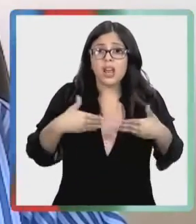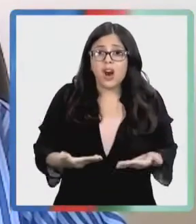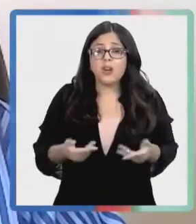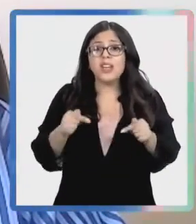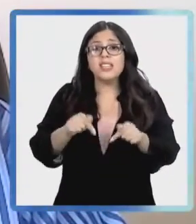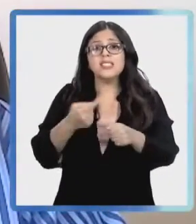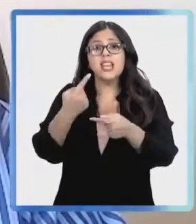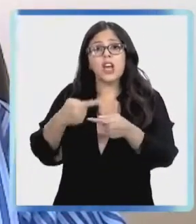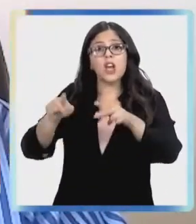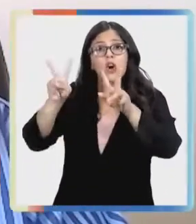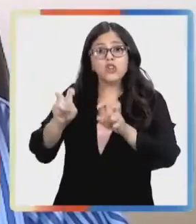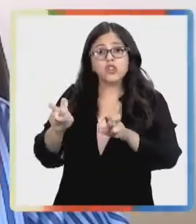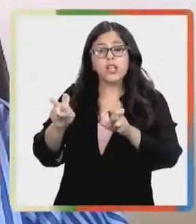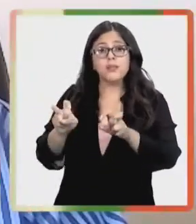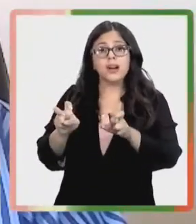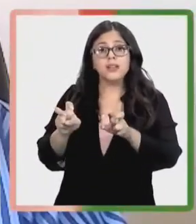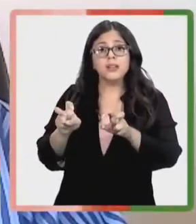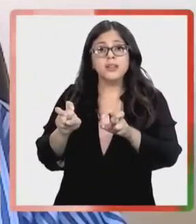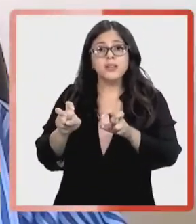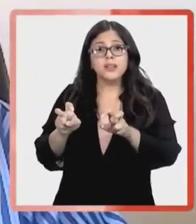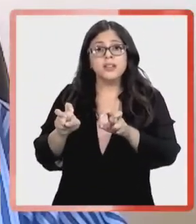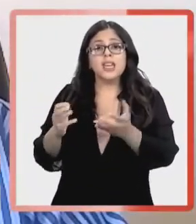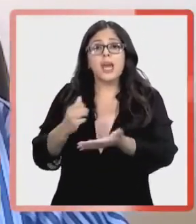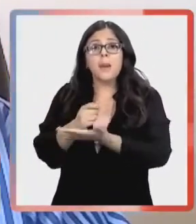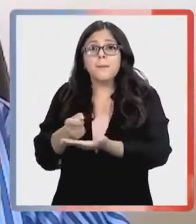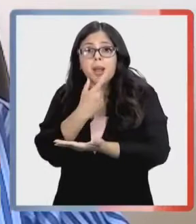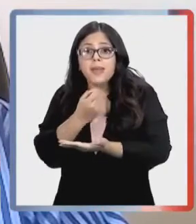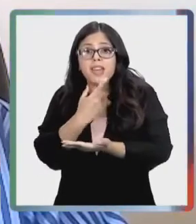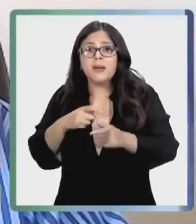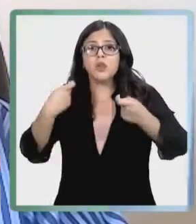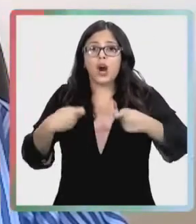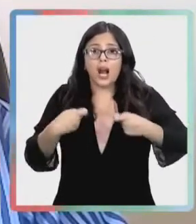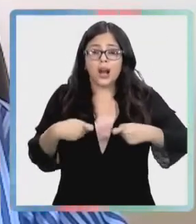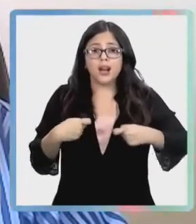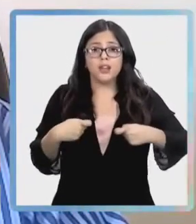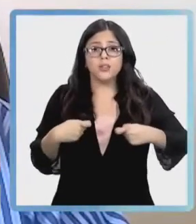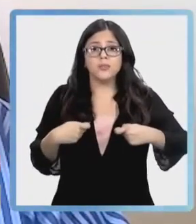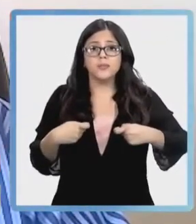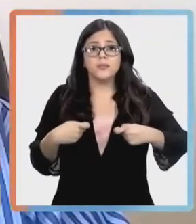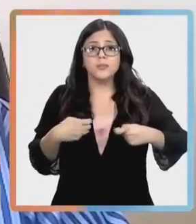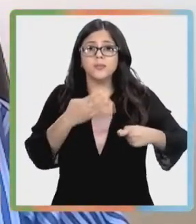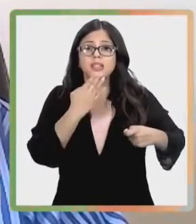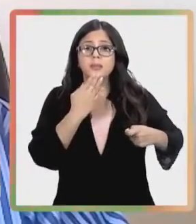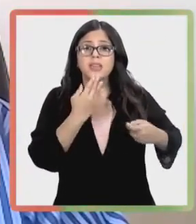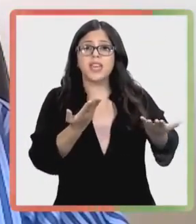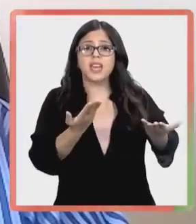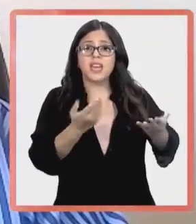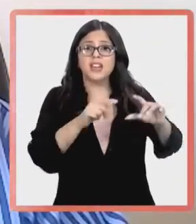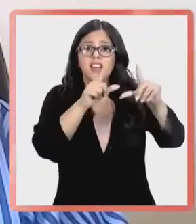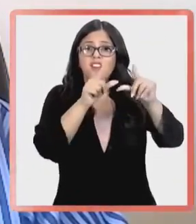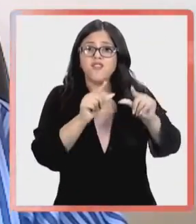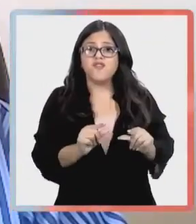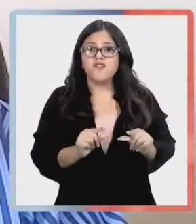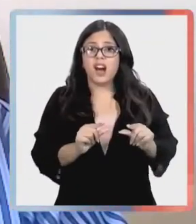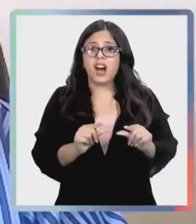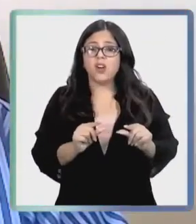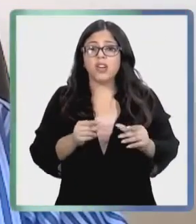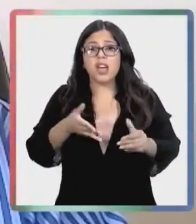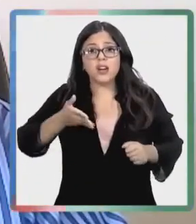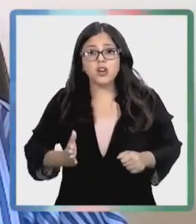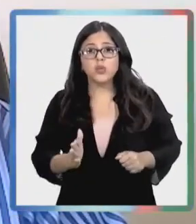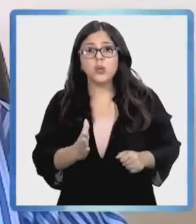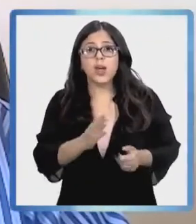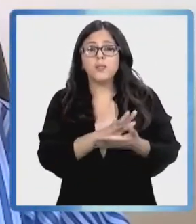ley que tiene otra estructura, otra configuración, porque está hecha para medicamentos de alto costo y de baja prevalencia. Son enfermedades genéticas